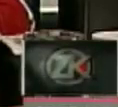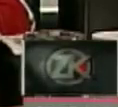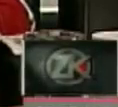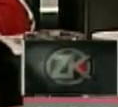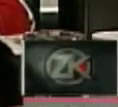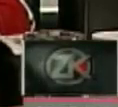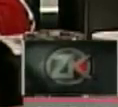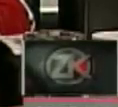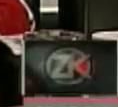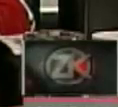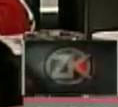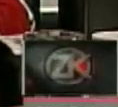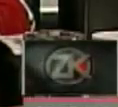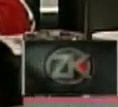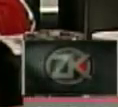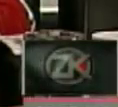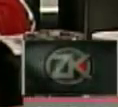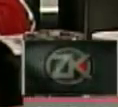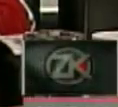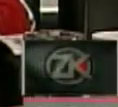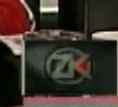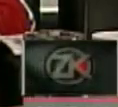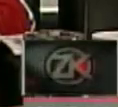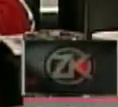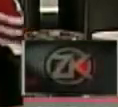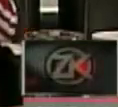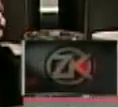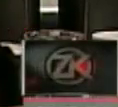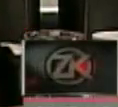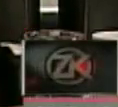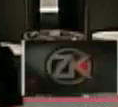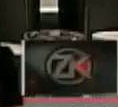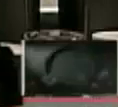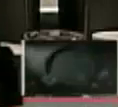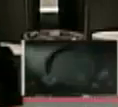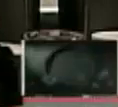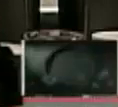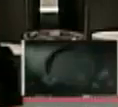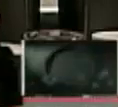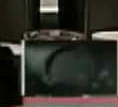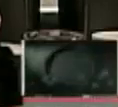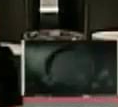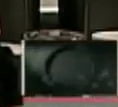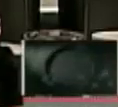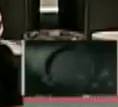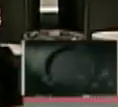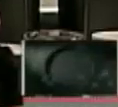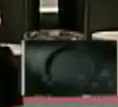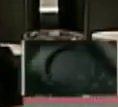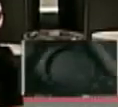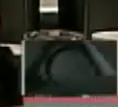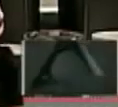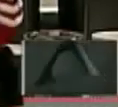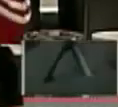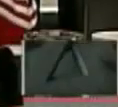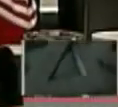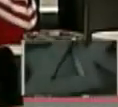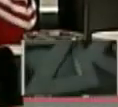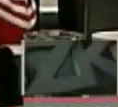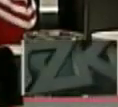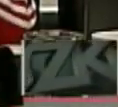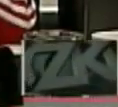que lastimosamente, bueno, pasó a otro escenario. Súbele la música, que hay que recordar esto con alegría, con